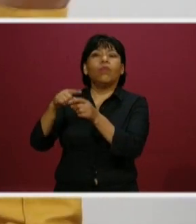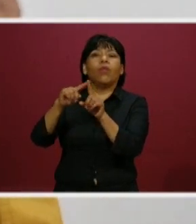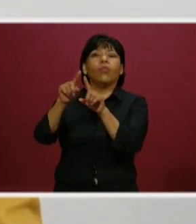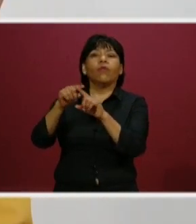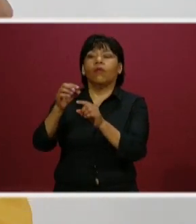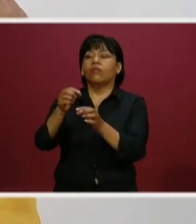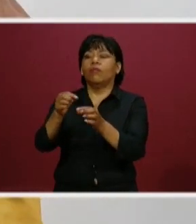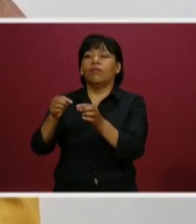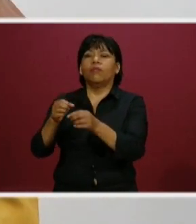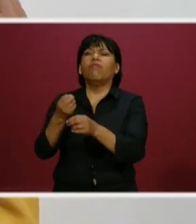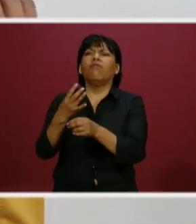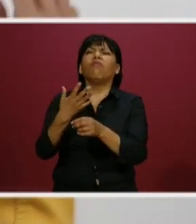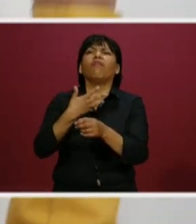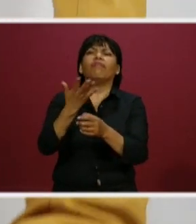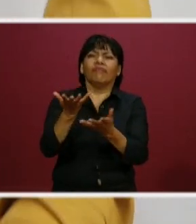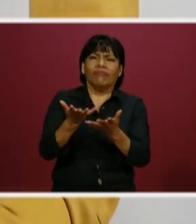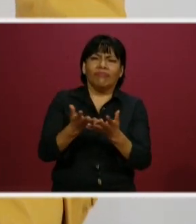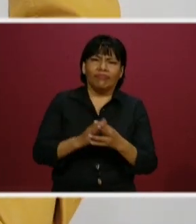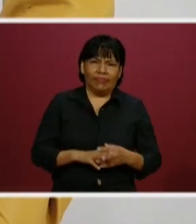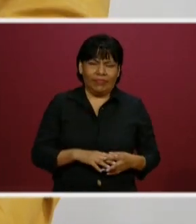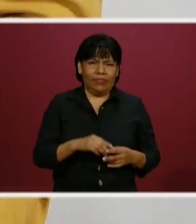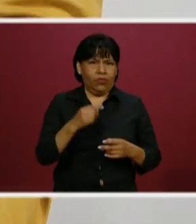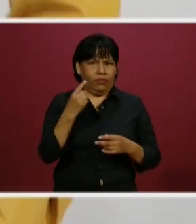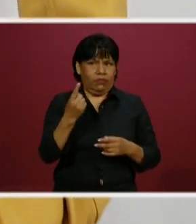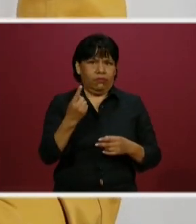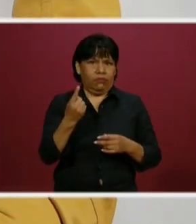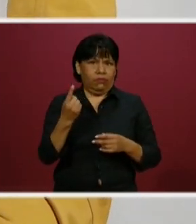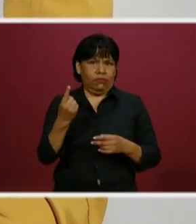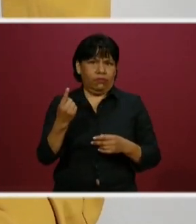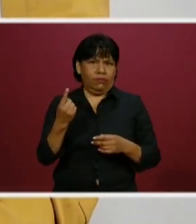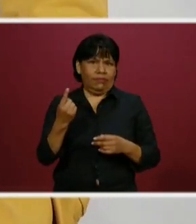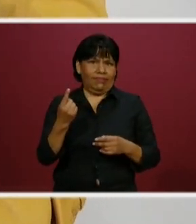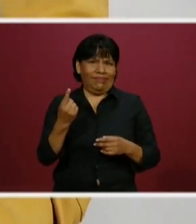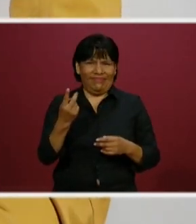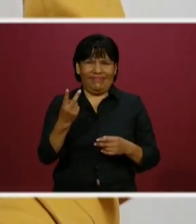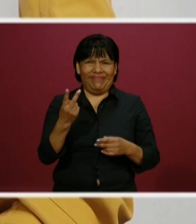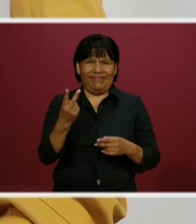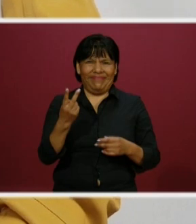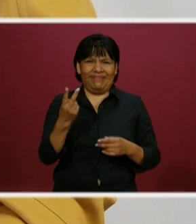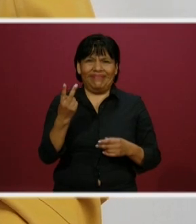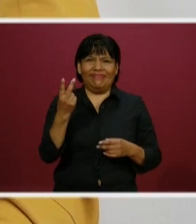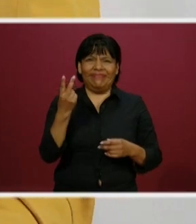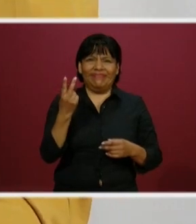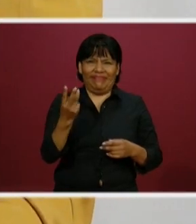vamos a contar cuántas tapitas tenemos 1 2